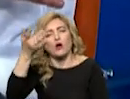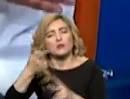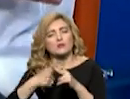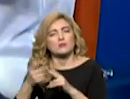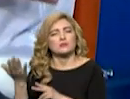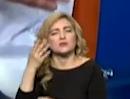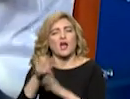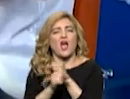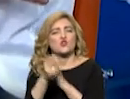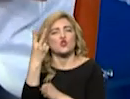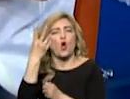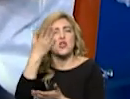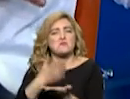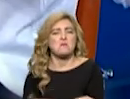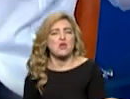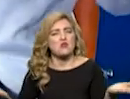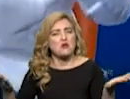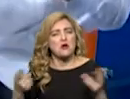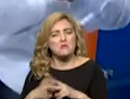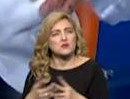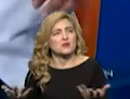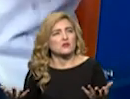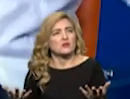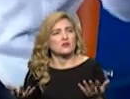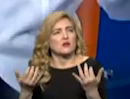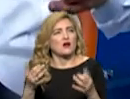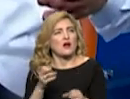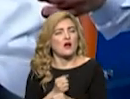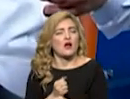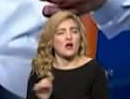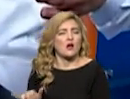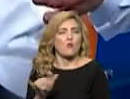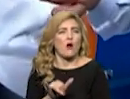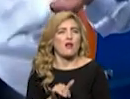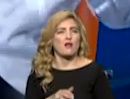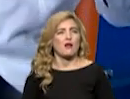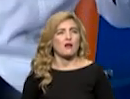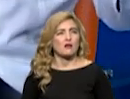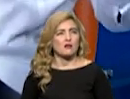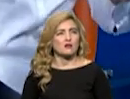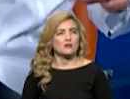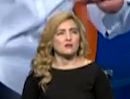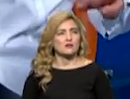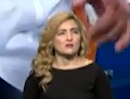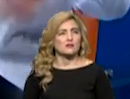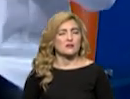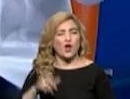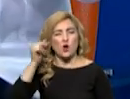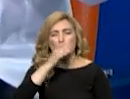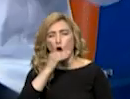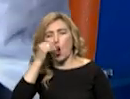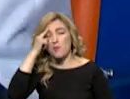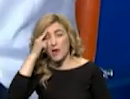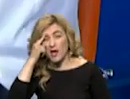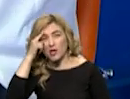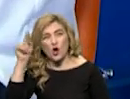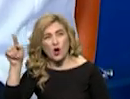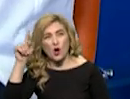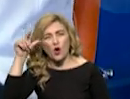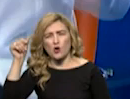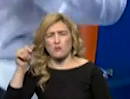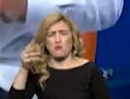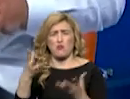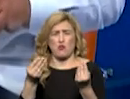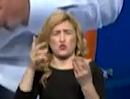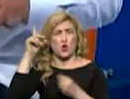iniciaron hace 2 años y medio. Y cuando lo inician hacen lo mismo, no que hizo el gobierno de Correa, que han hecho muchos